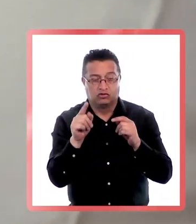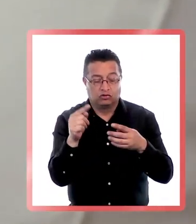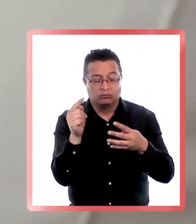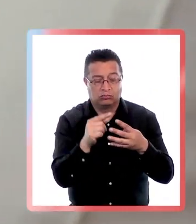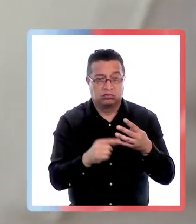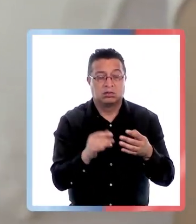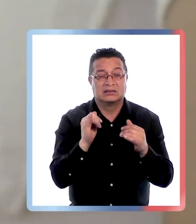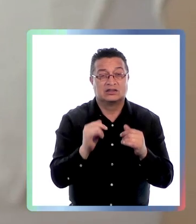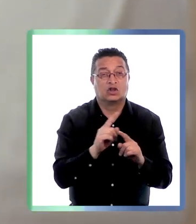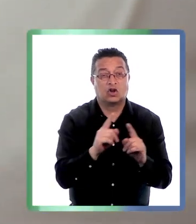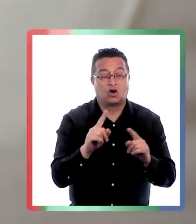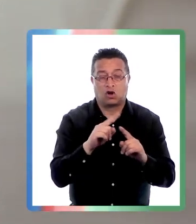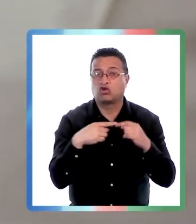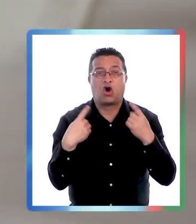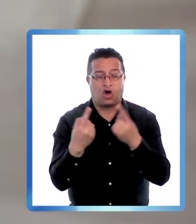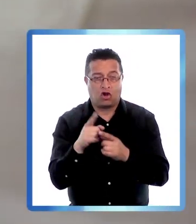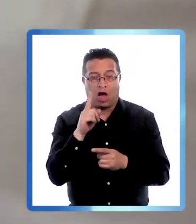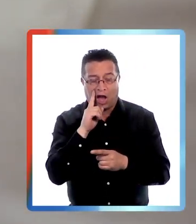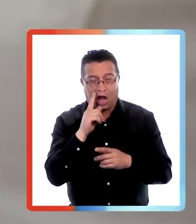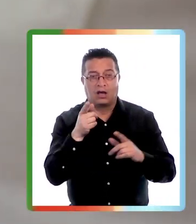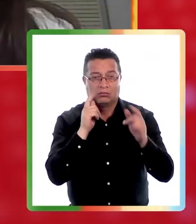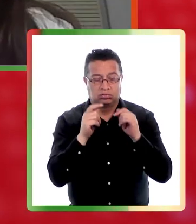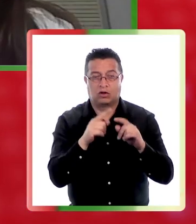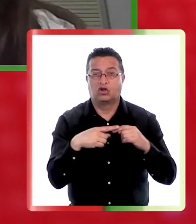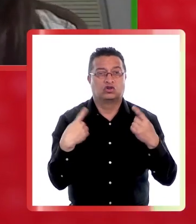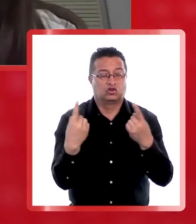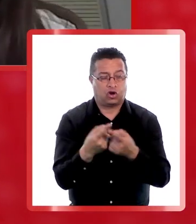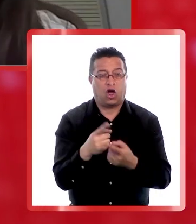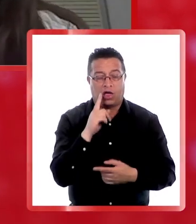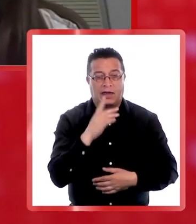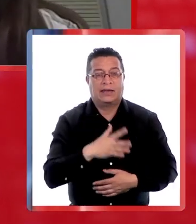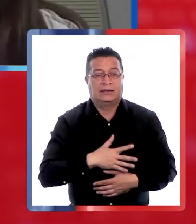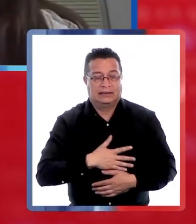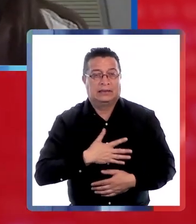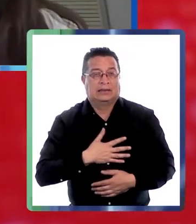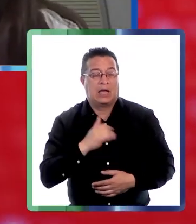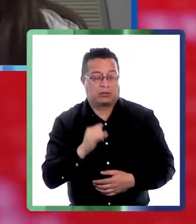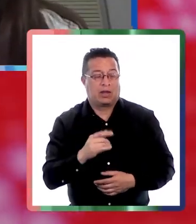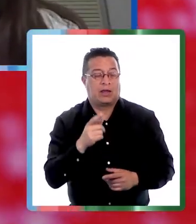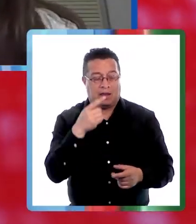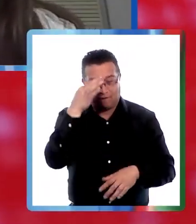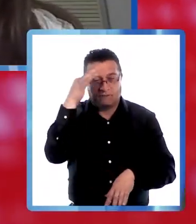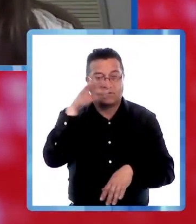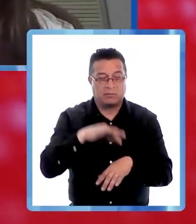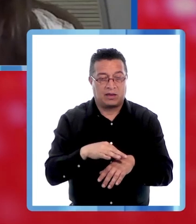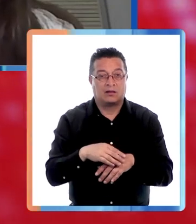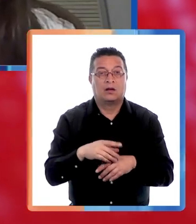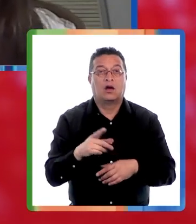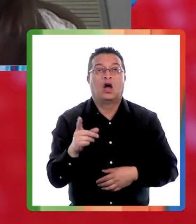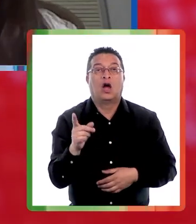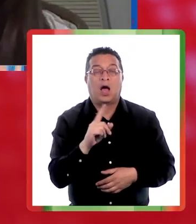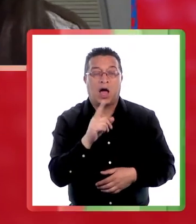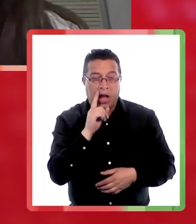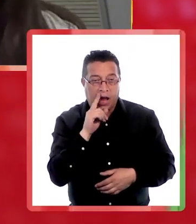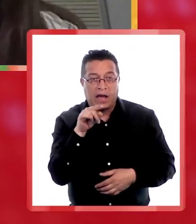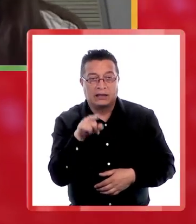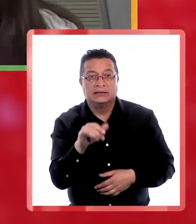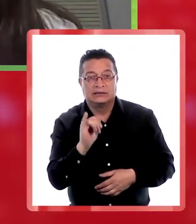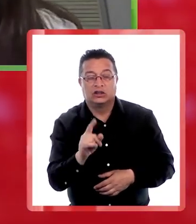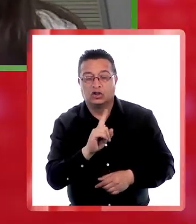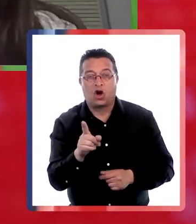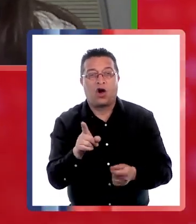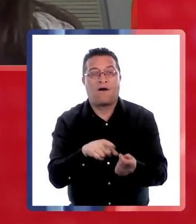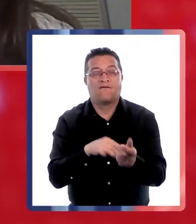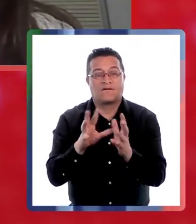riesgo o no, todas estamos en riesgo. Somos todas susceptibles de tener la enfermedad. Aunque no hayan antecedentes